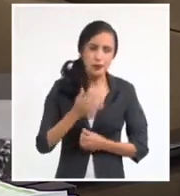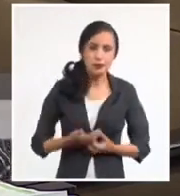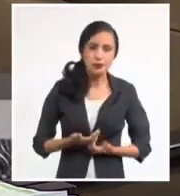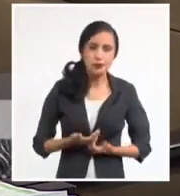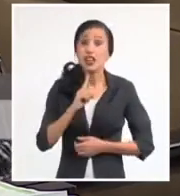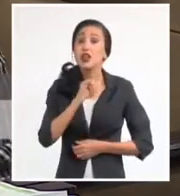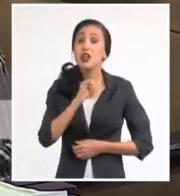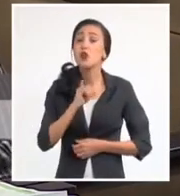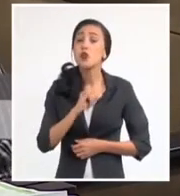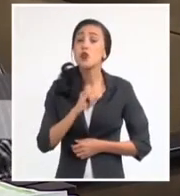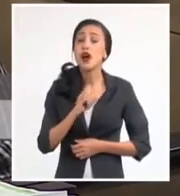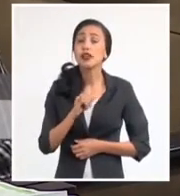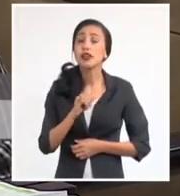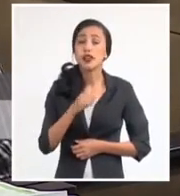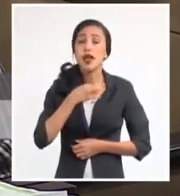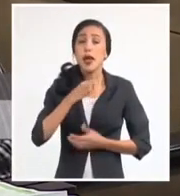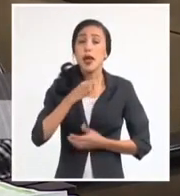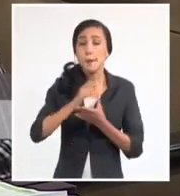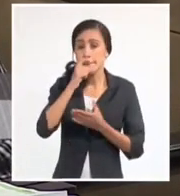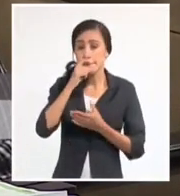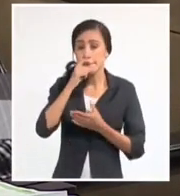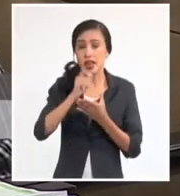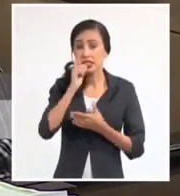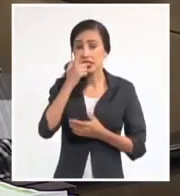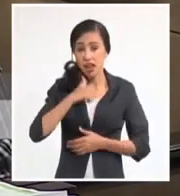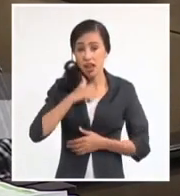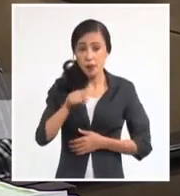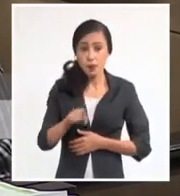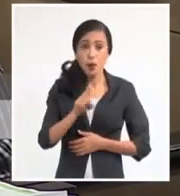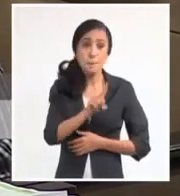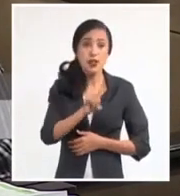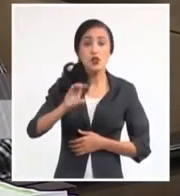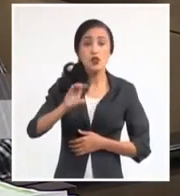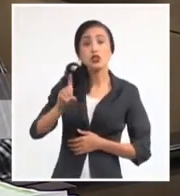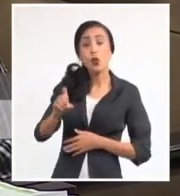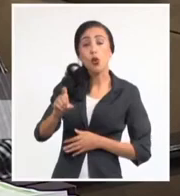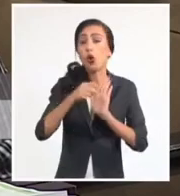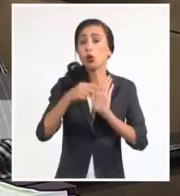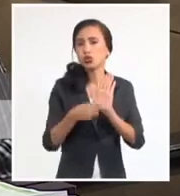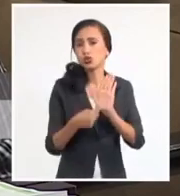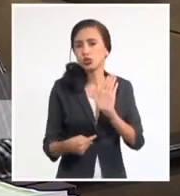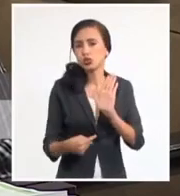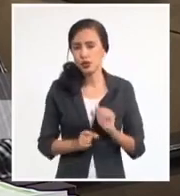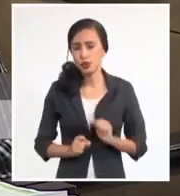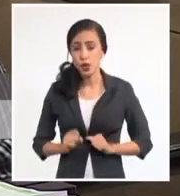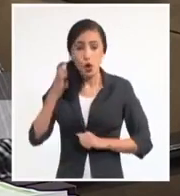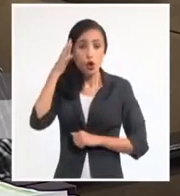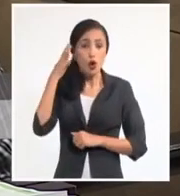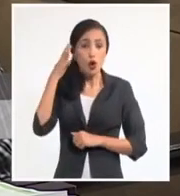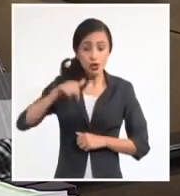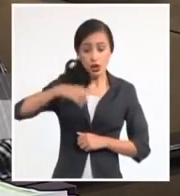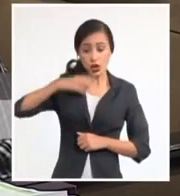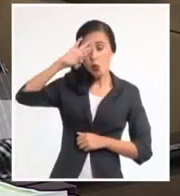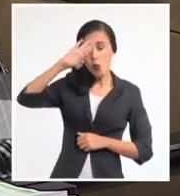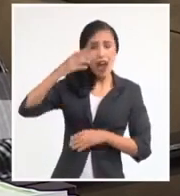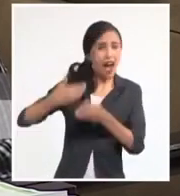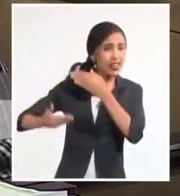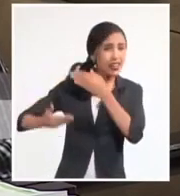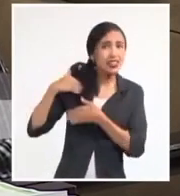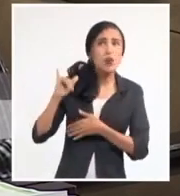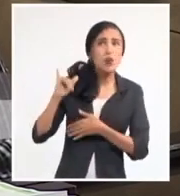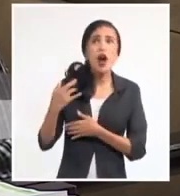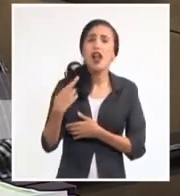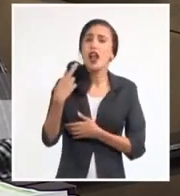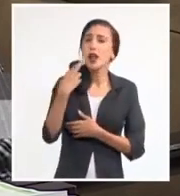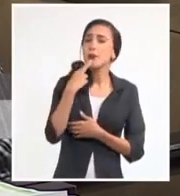aquella Constitución de 1901, quienes sostuvieron gobiernos lacayos y entreguistas durante la pseudorrepública,